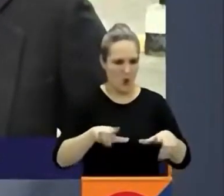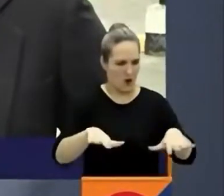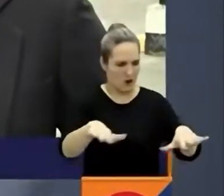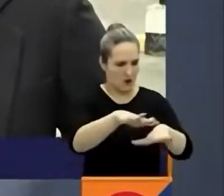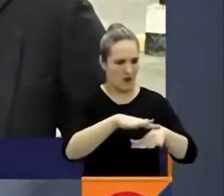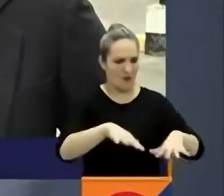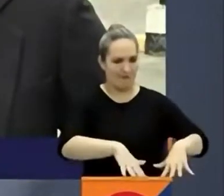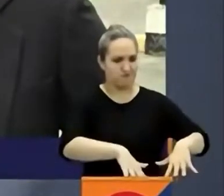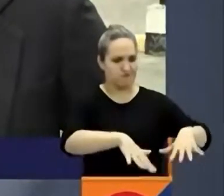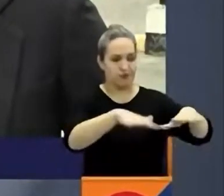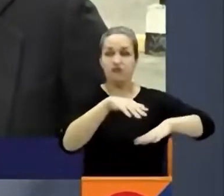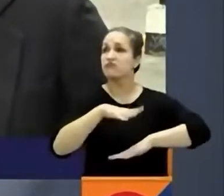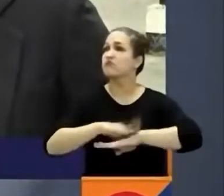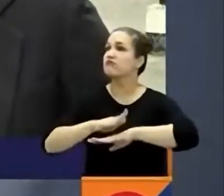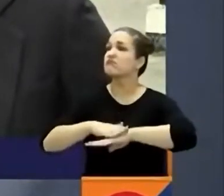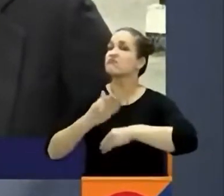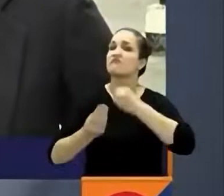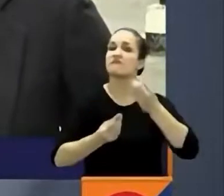Adelante.